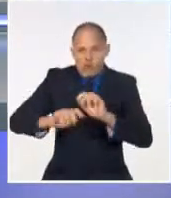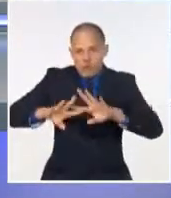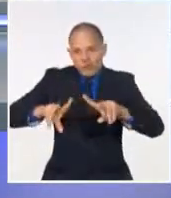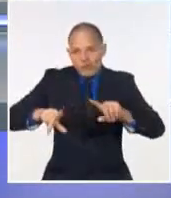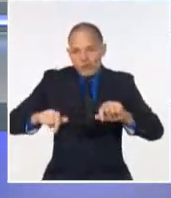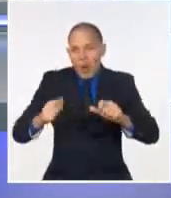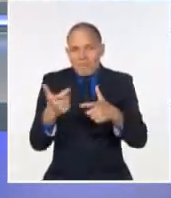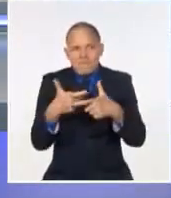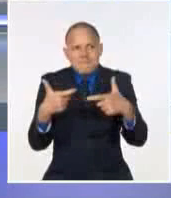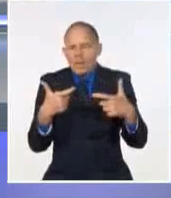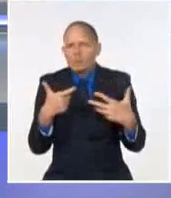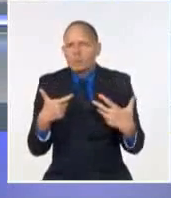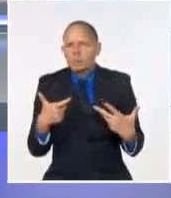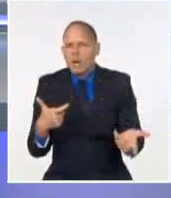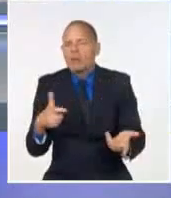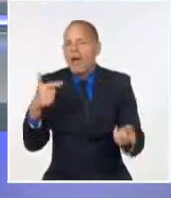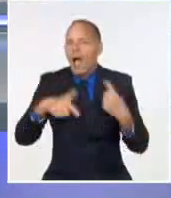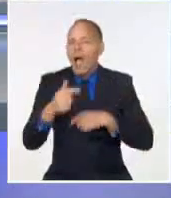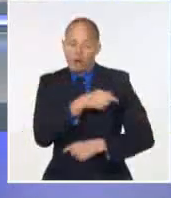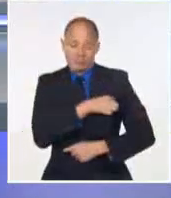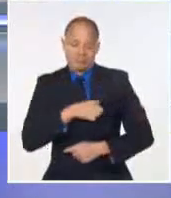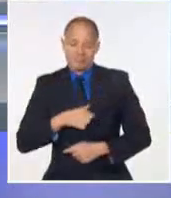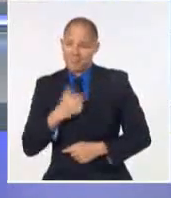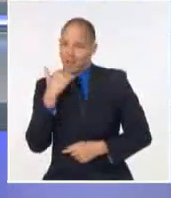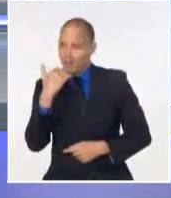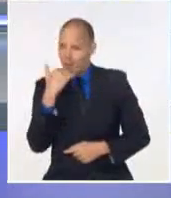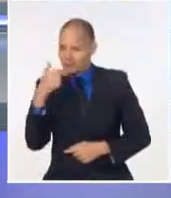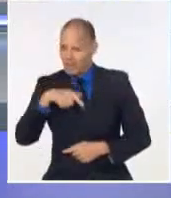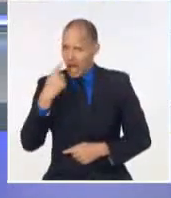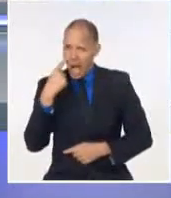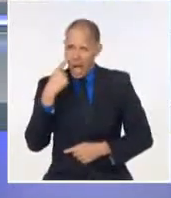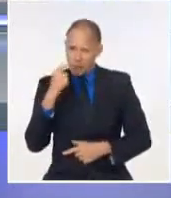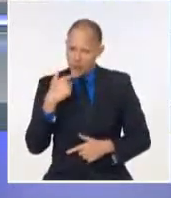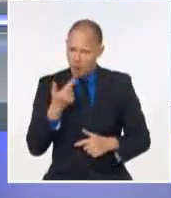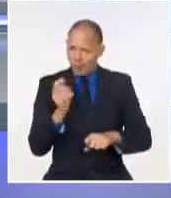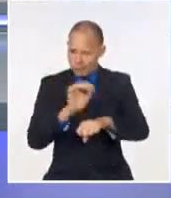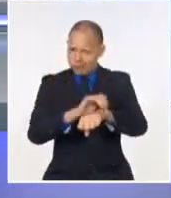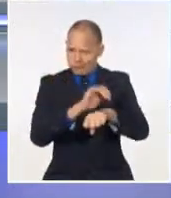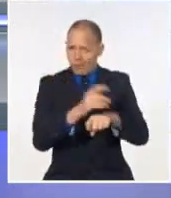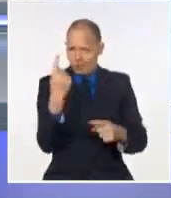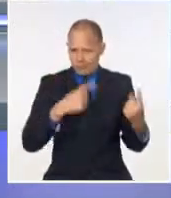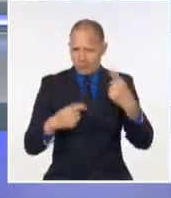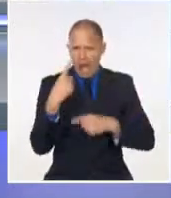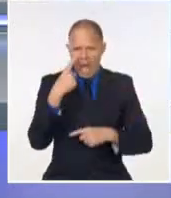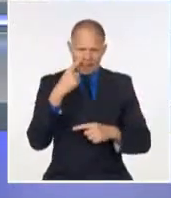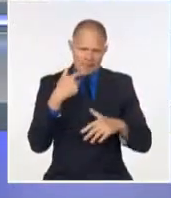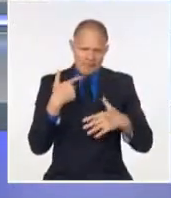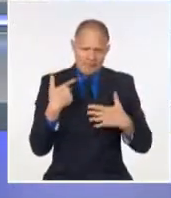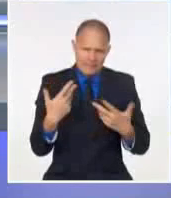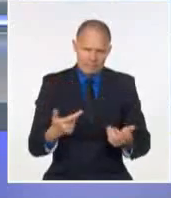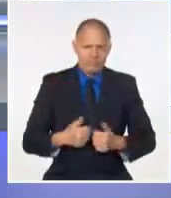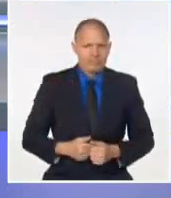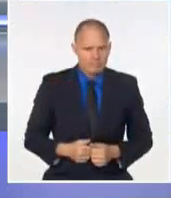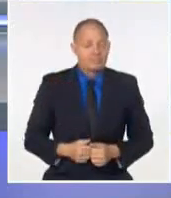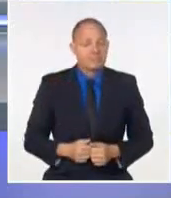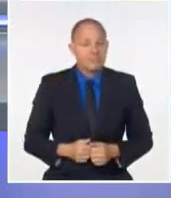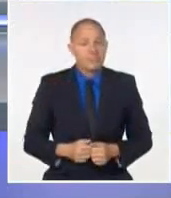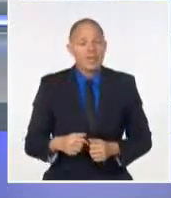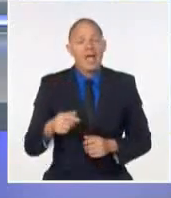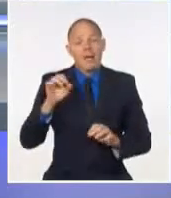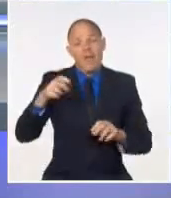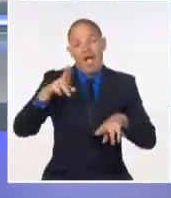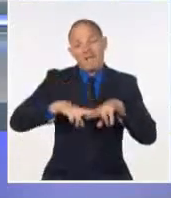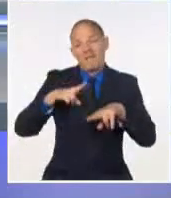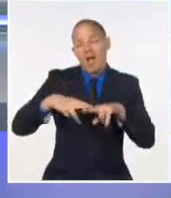mantiene las medidas de prevención y enfrentamiento. El siguiente reporte nos amplía sobre un hecho de hurto y sacrificio en el capitalino municipio